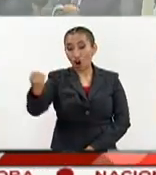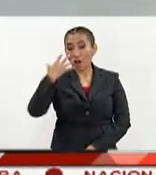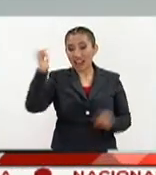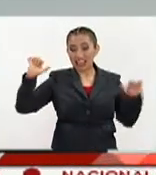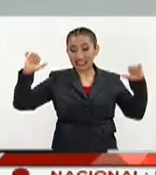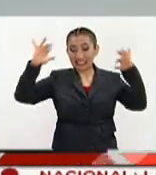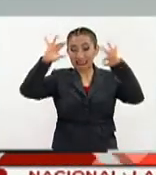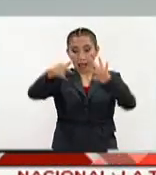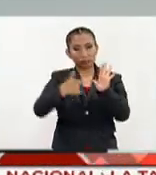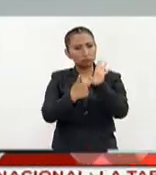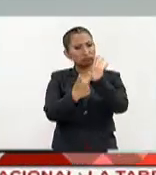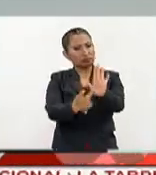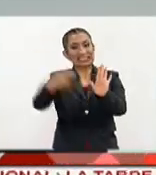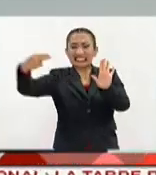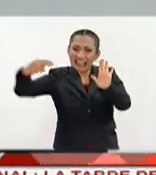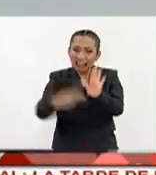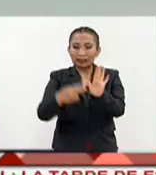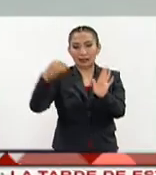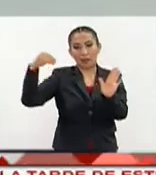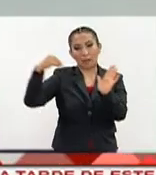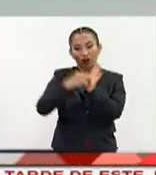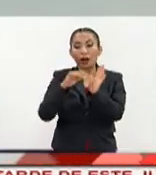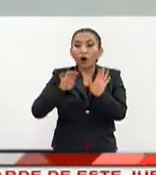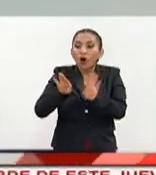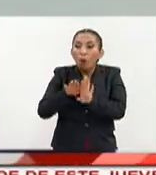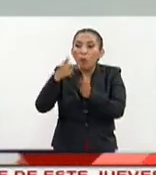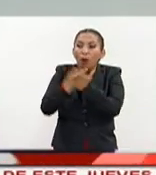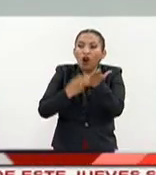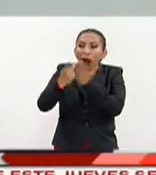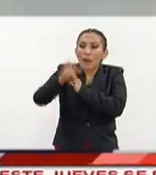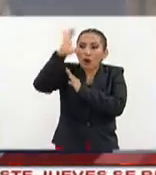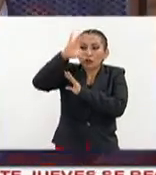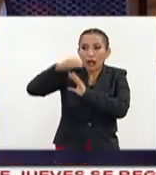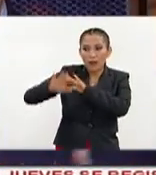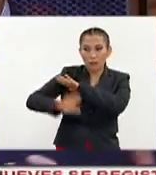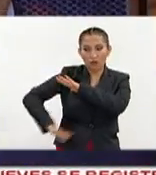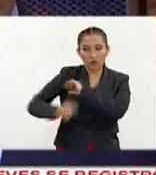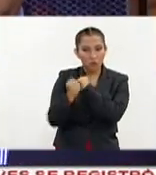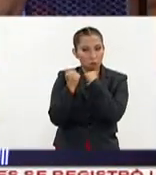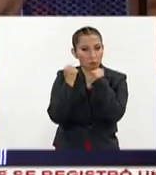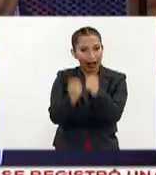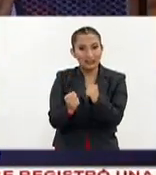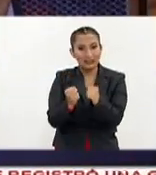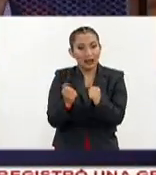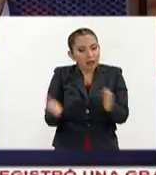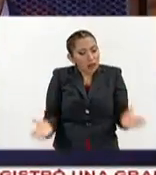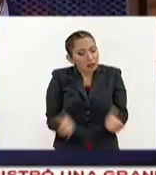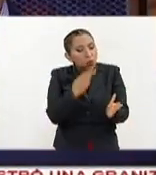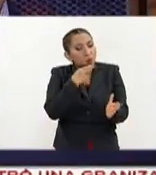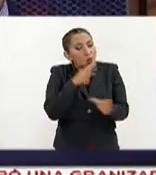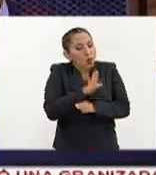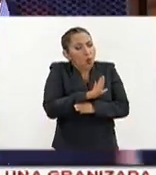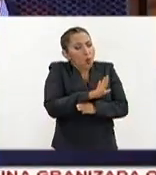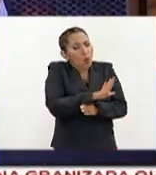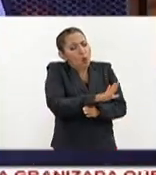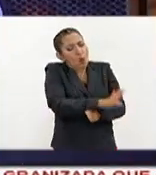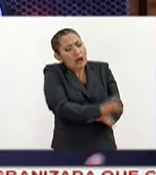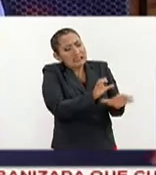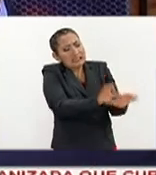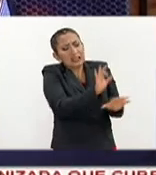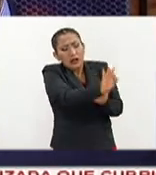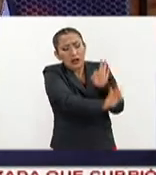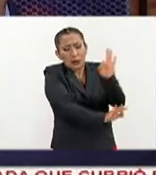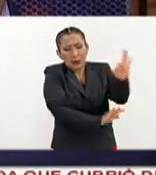conferencia pone sobre la mesa la necesidad de implementar políticas culturales más sólidas. Que impulsen la preservación, el